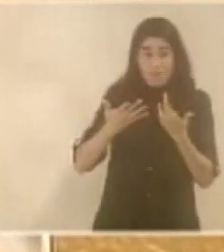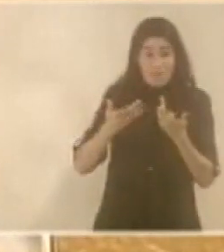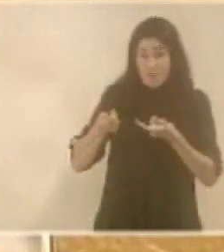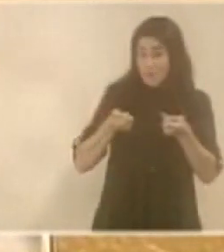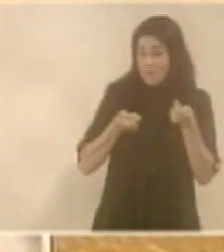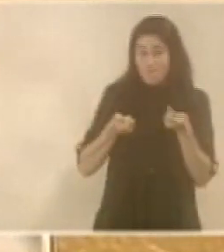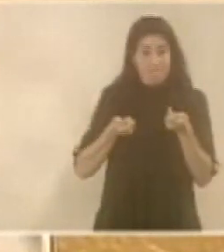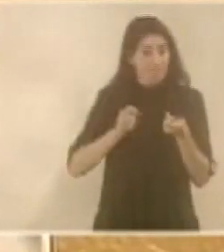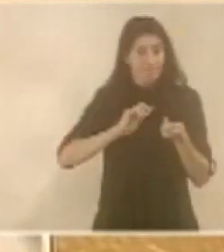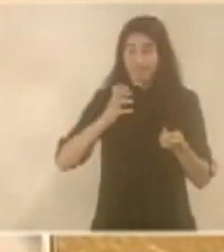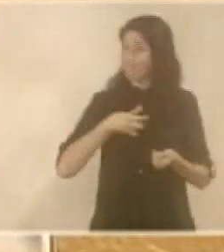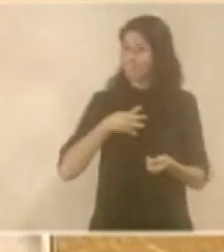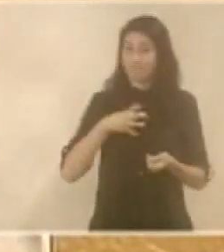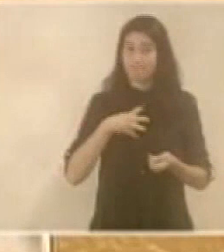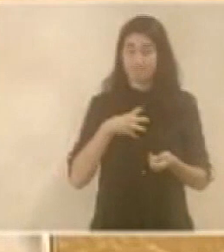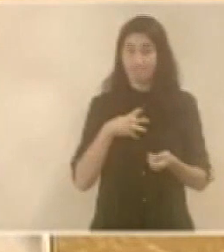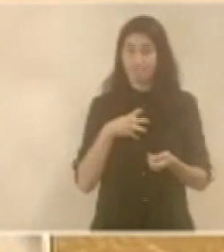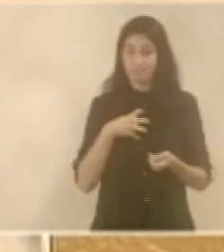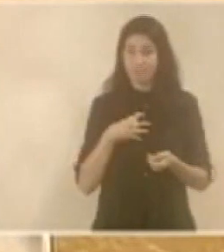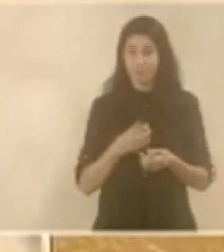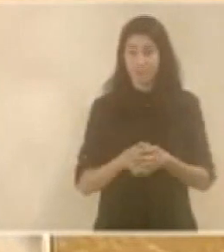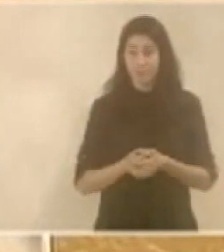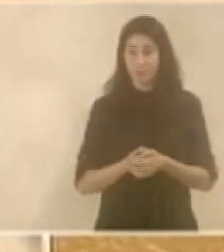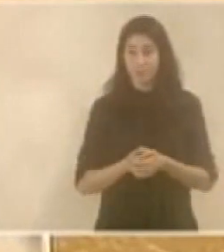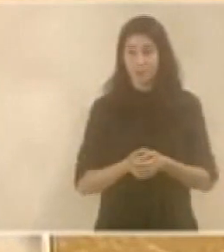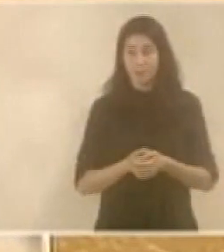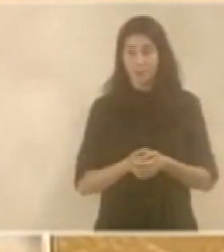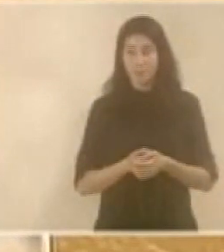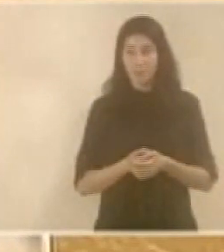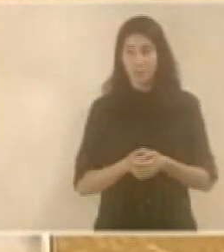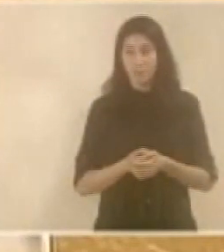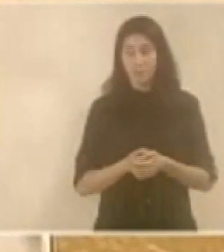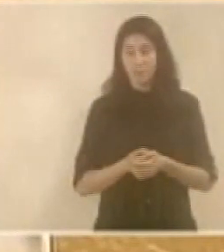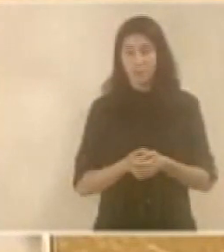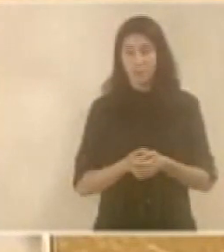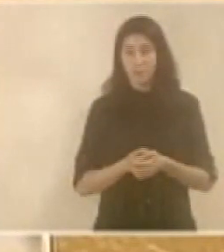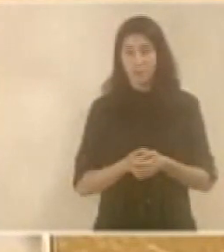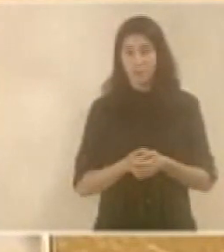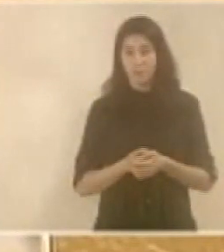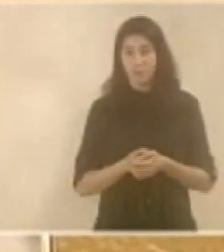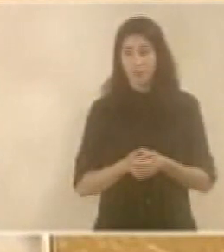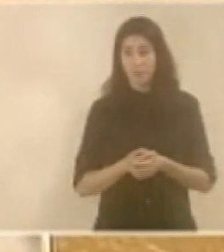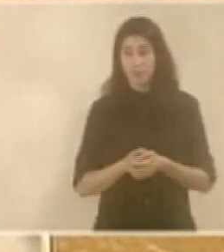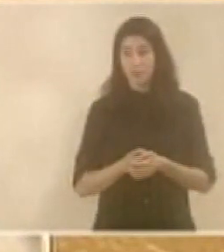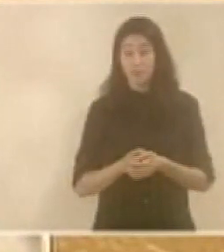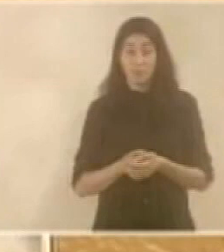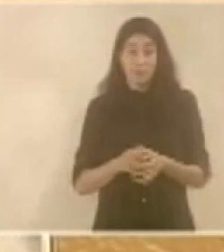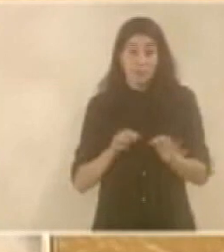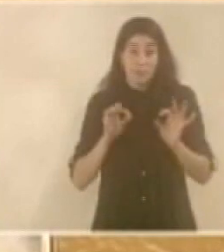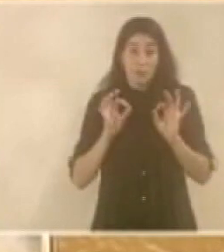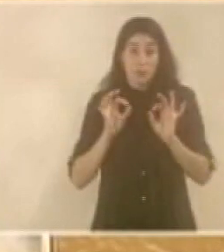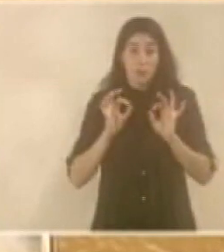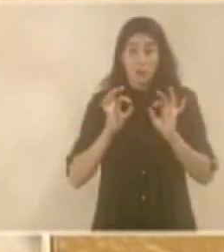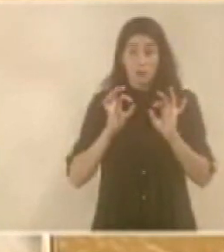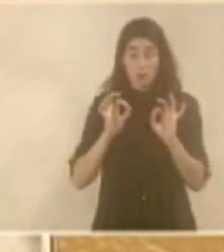y llevar la iniciativa en las operaciones, especialmente tras el pronunciamiento de Rafael de Riego en cabeza de